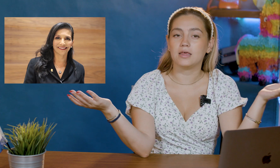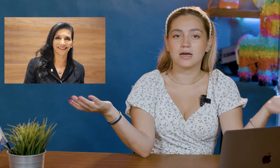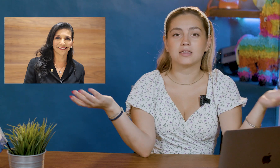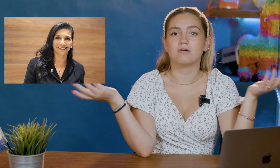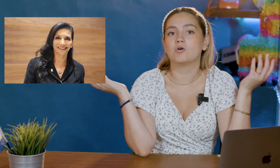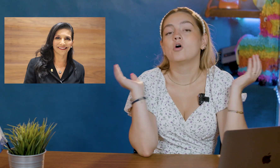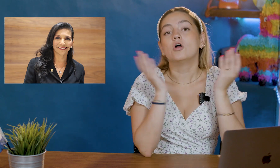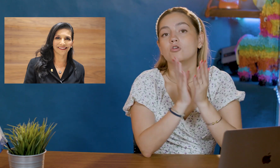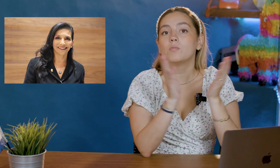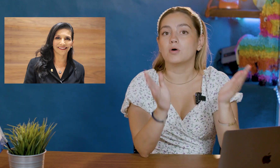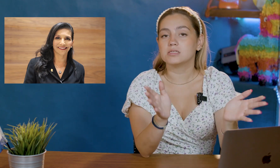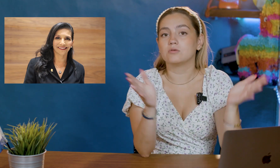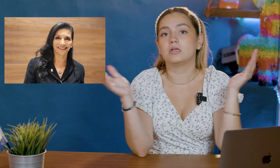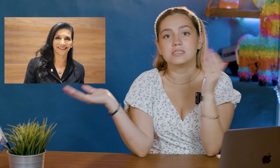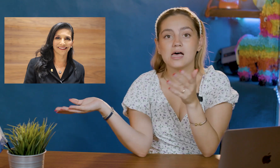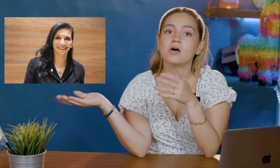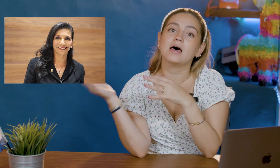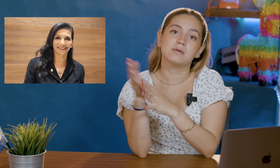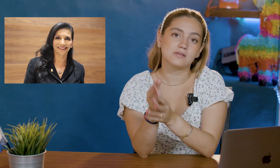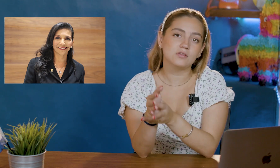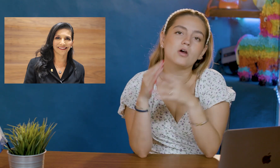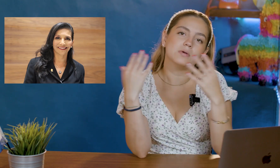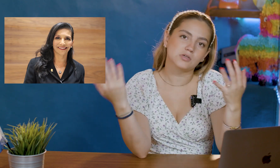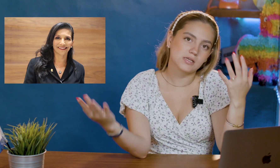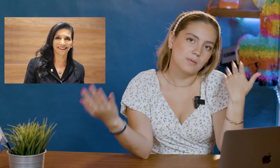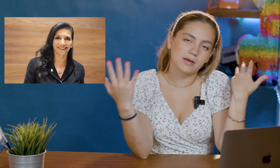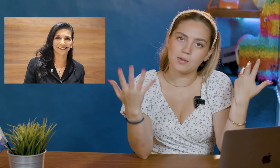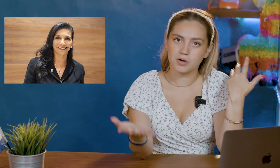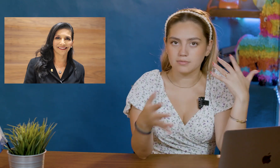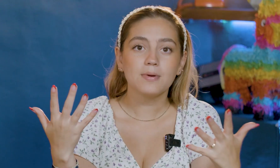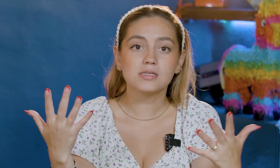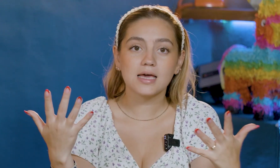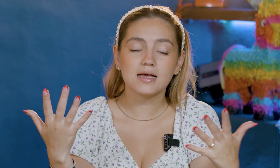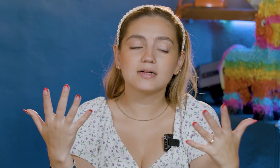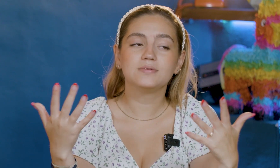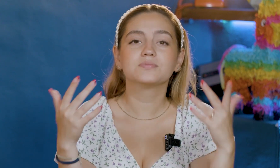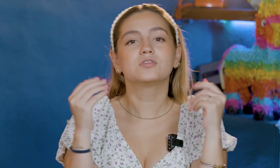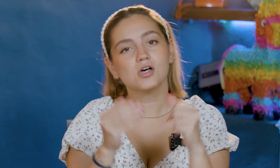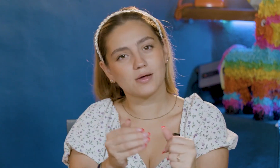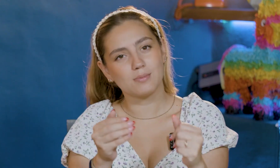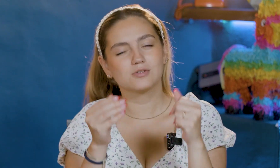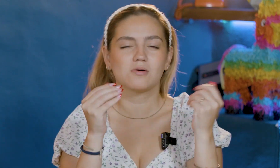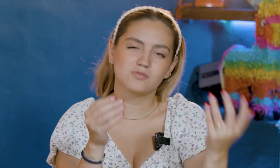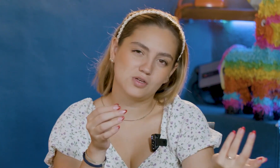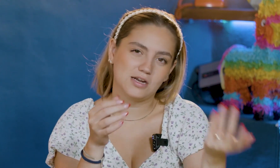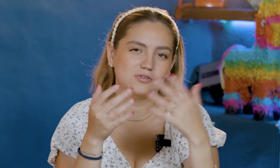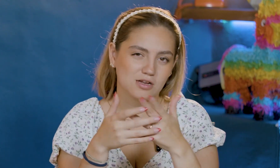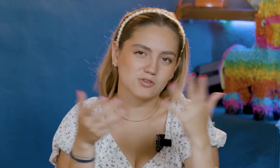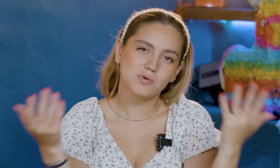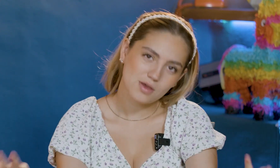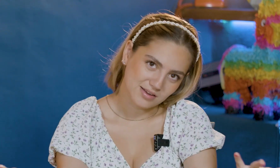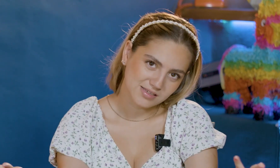técnico que diga que el terreno no puede ser utilizado, además defendió el precio que se había pagado por él. Pero es que todos sabemos cómo